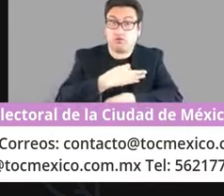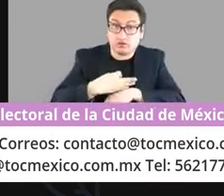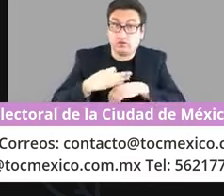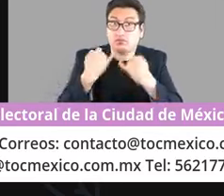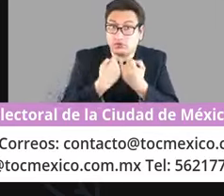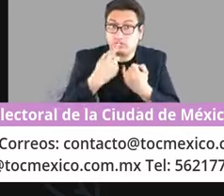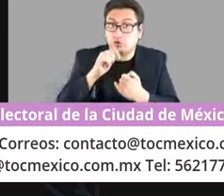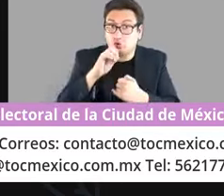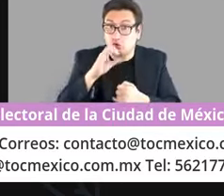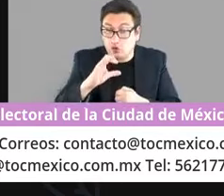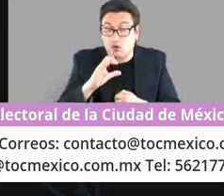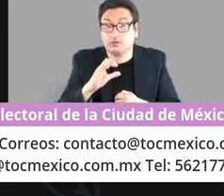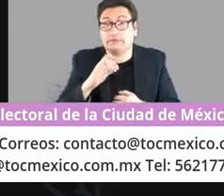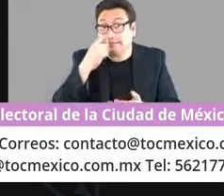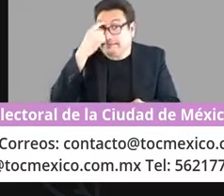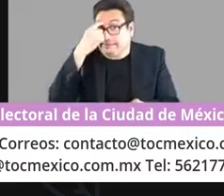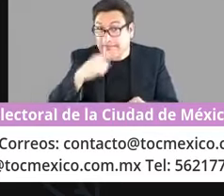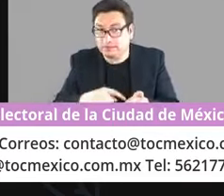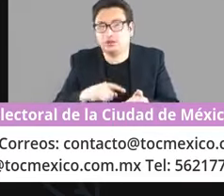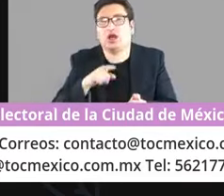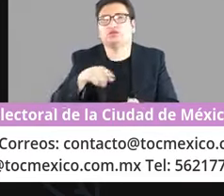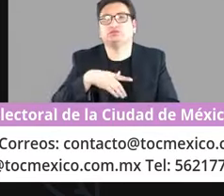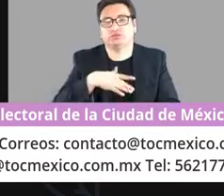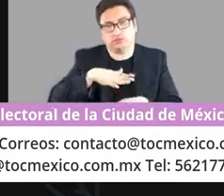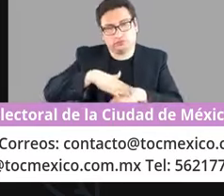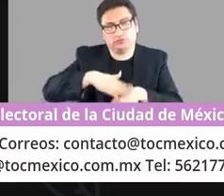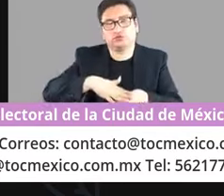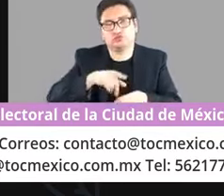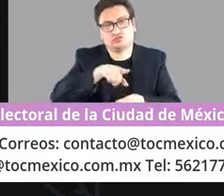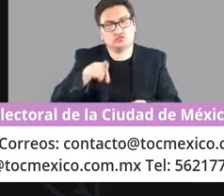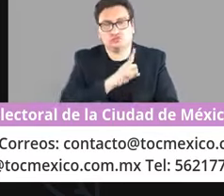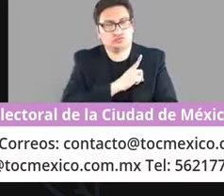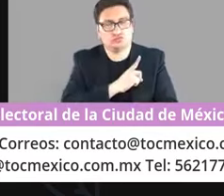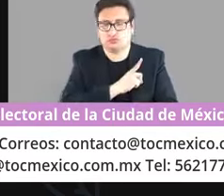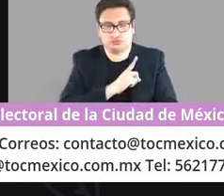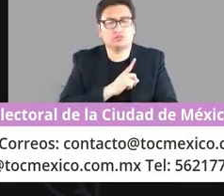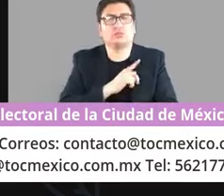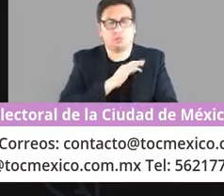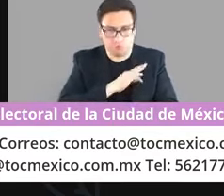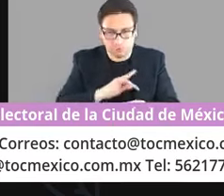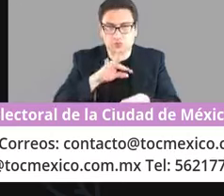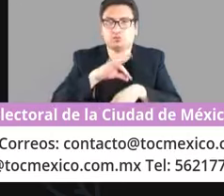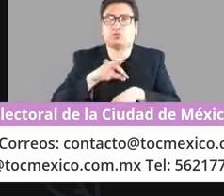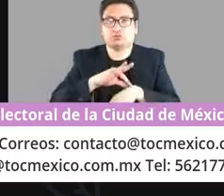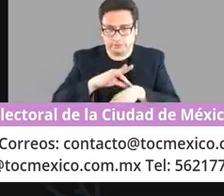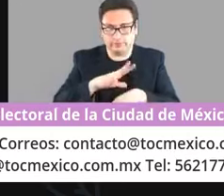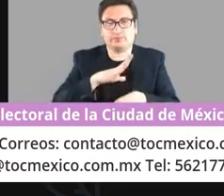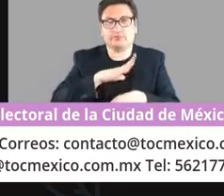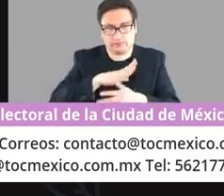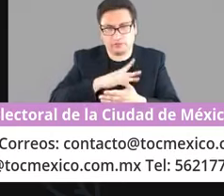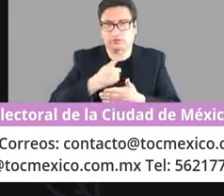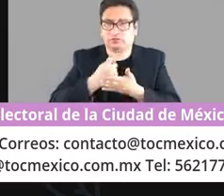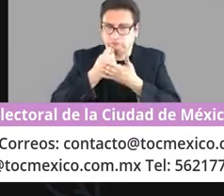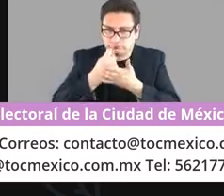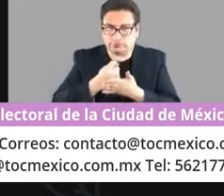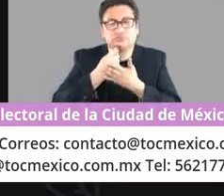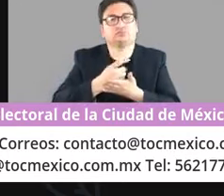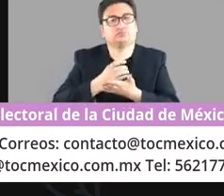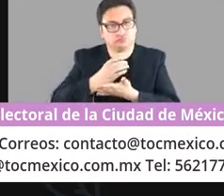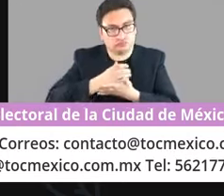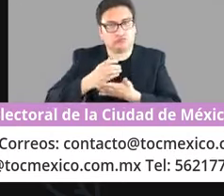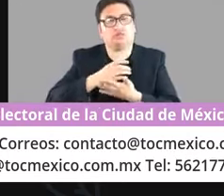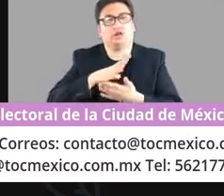TOC, sí les digo que no están solos, que realmente hay un tratamiento adecuado, hay un tratamiento que tiene evidencia. Una de